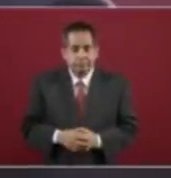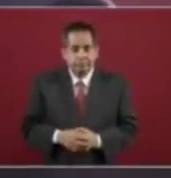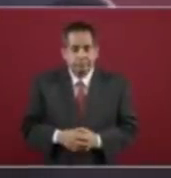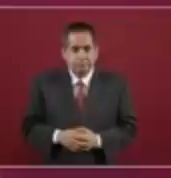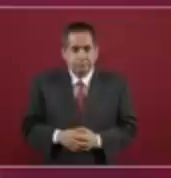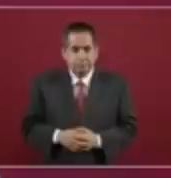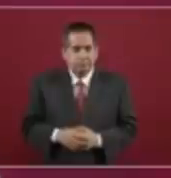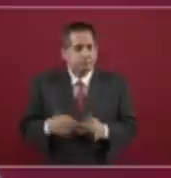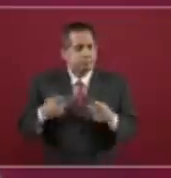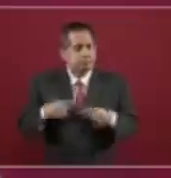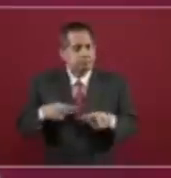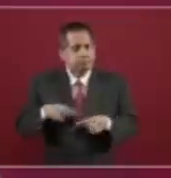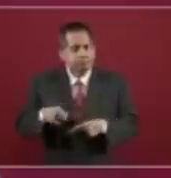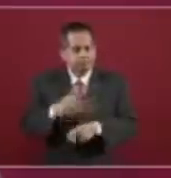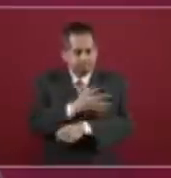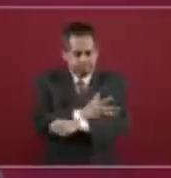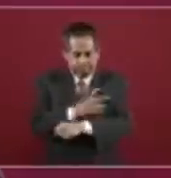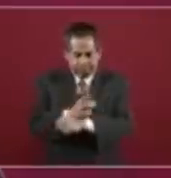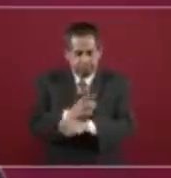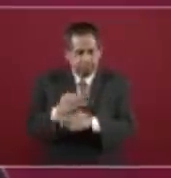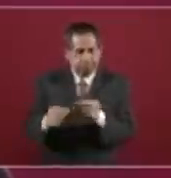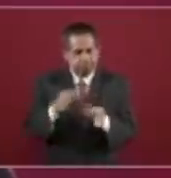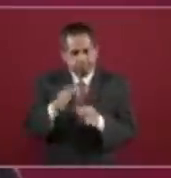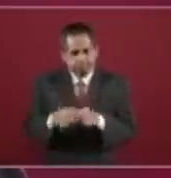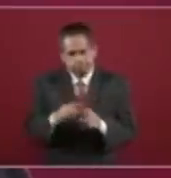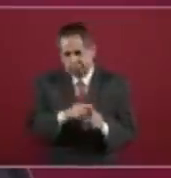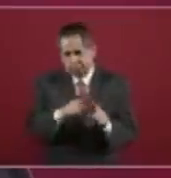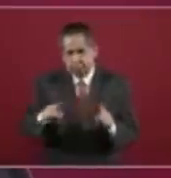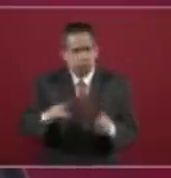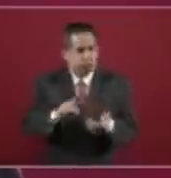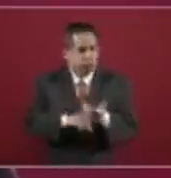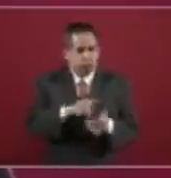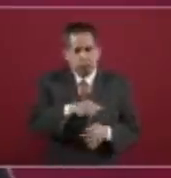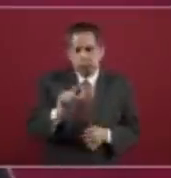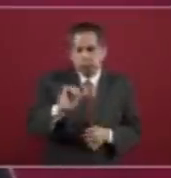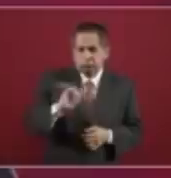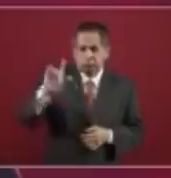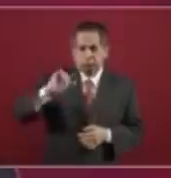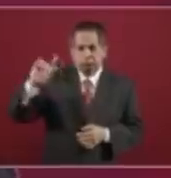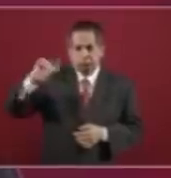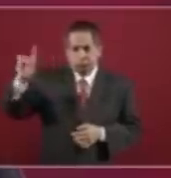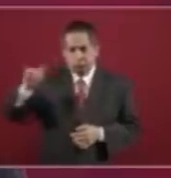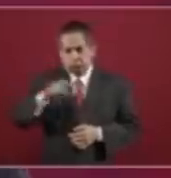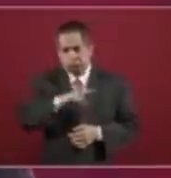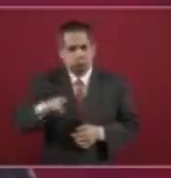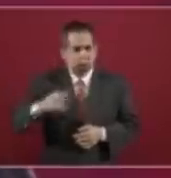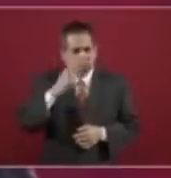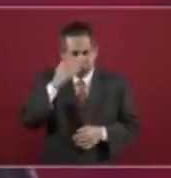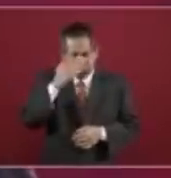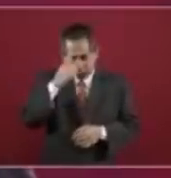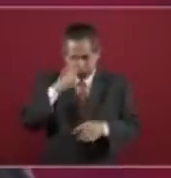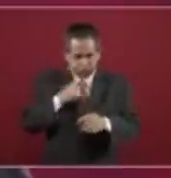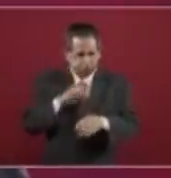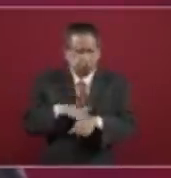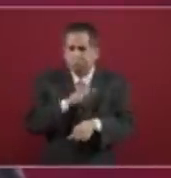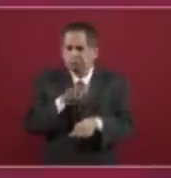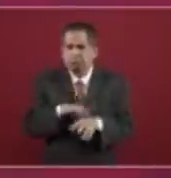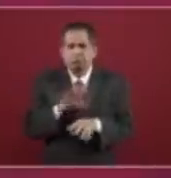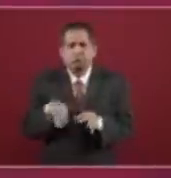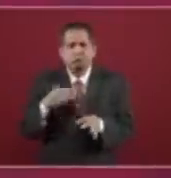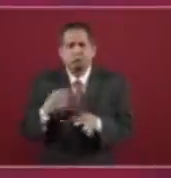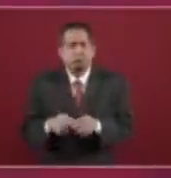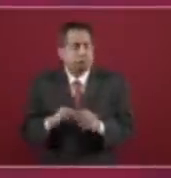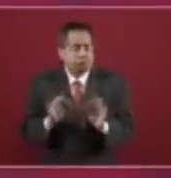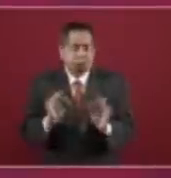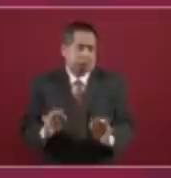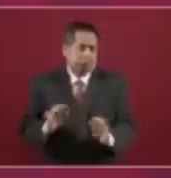Son gentes honestas, todos profesionales, todos cumplen, pero